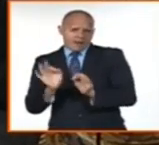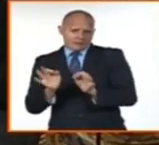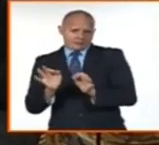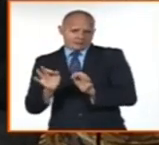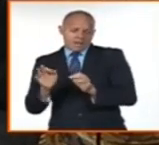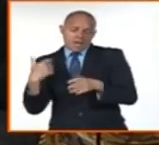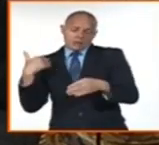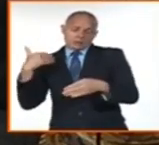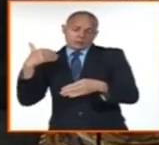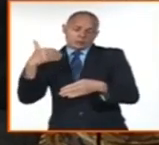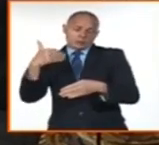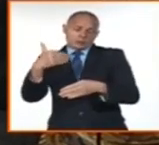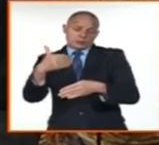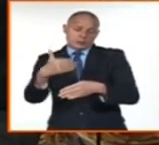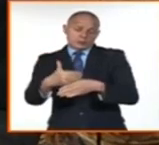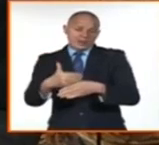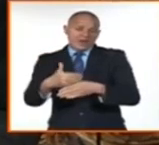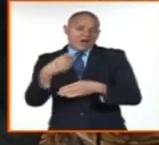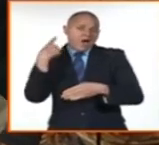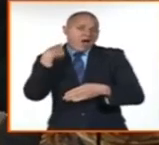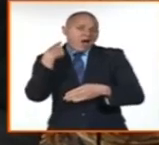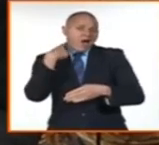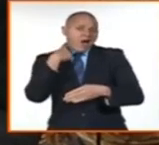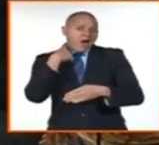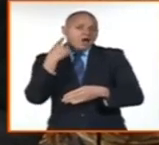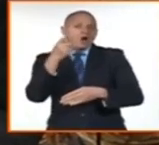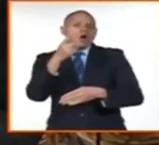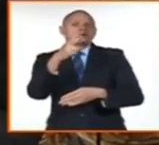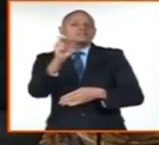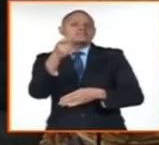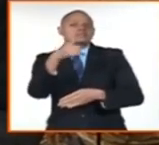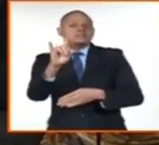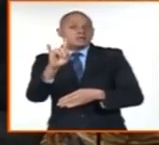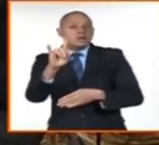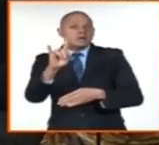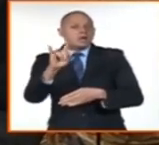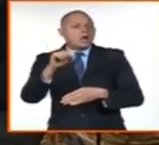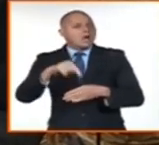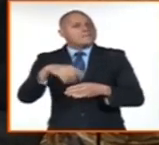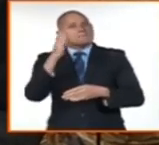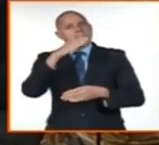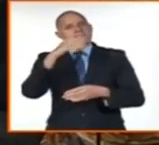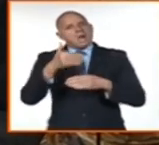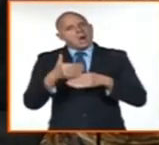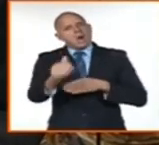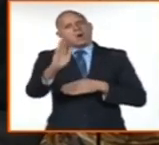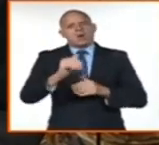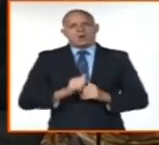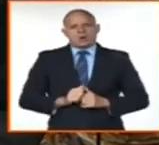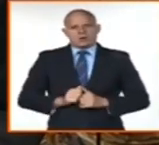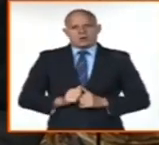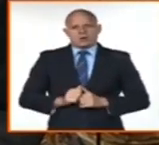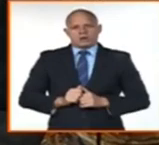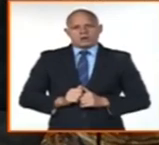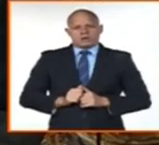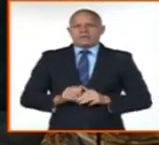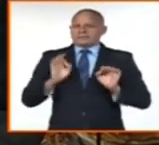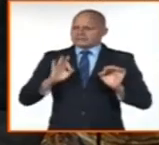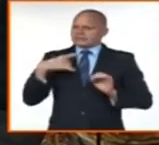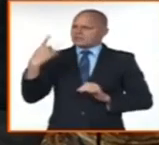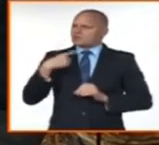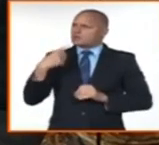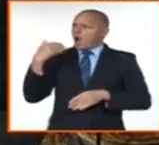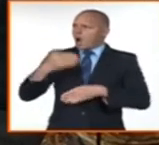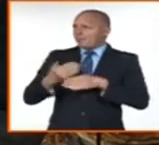Y hemos vivido con bloqueo, pero hemos sabido resistir al bloqueo y enfrentar el bloqueo con dignidad. Y hemos vivido siempre con carencias,